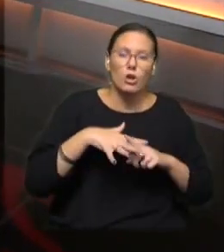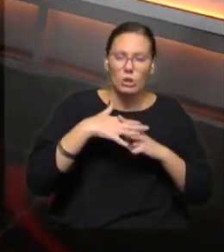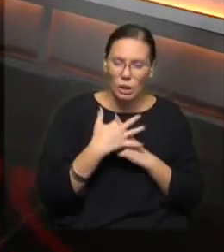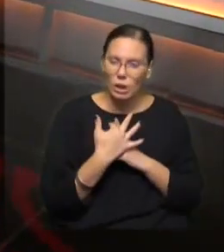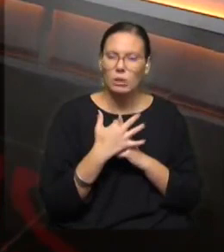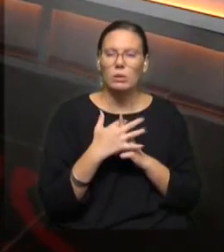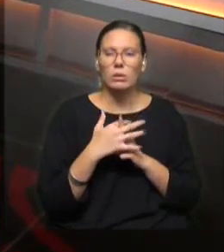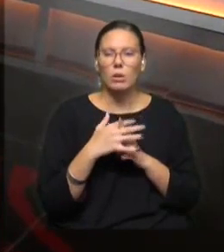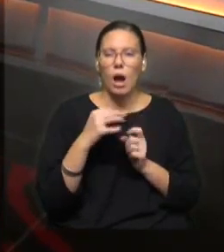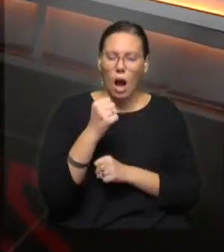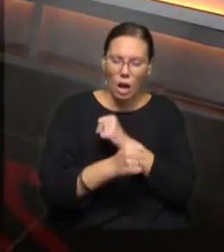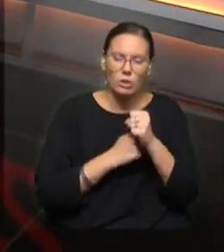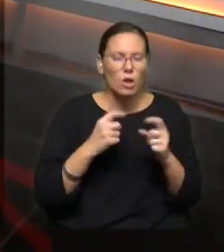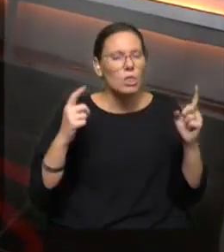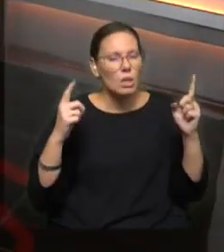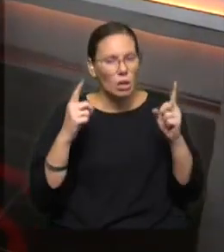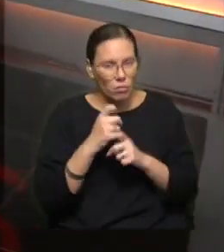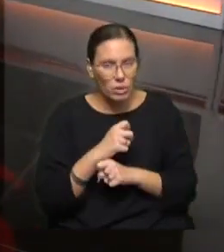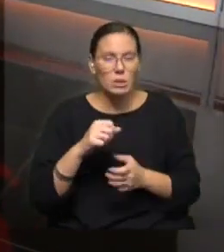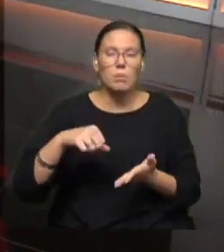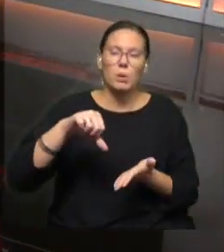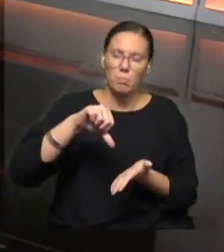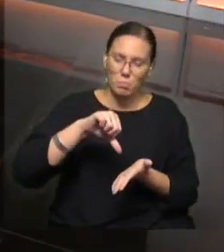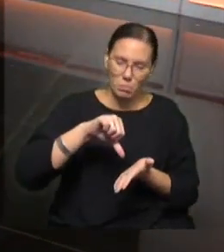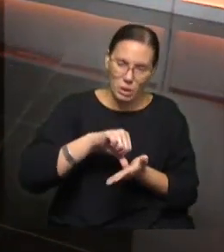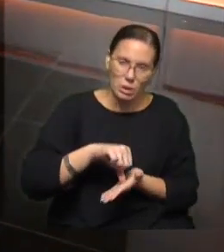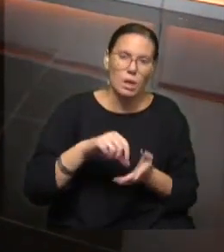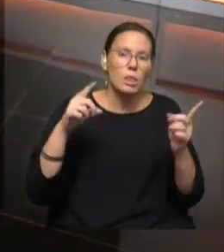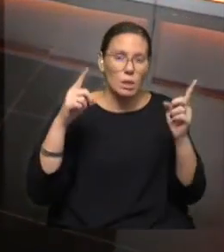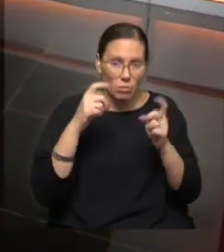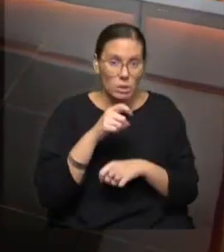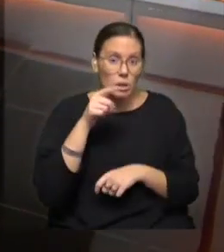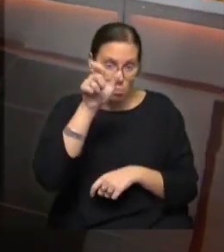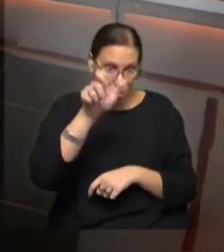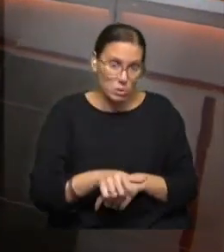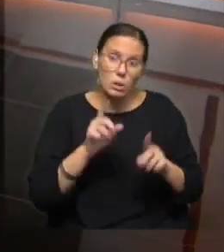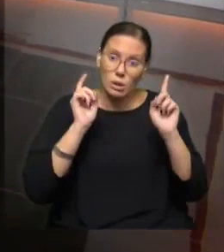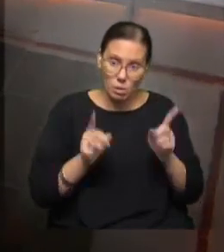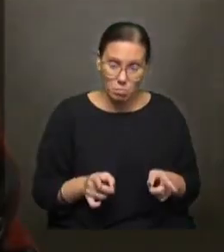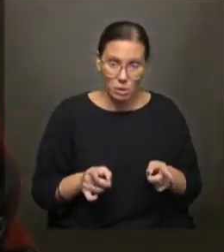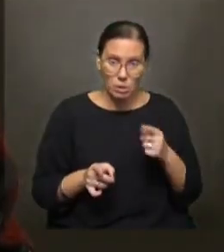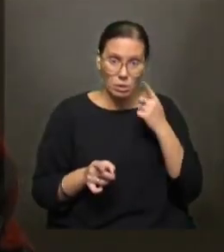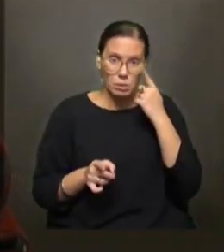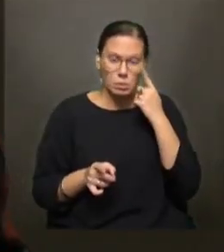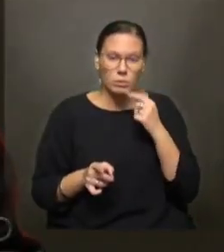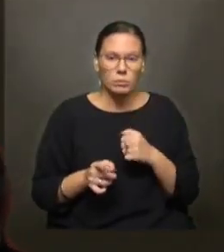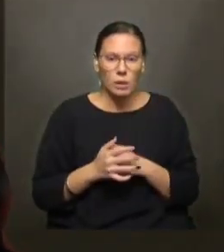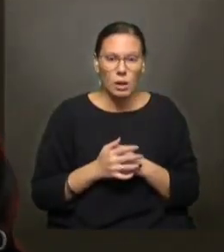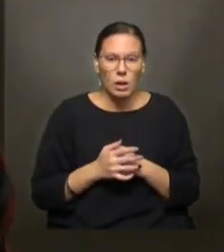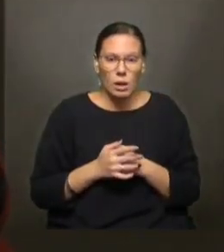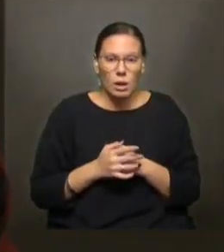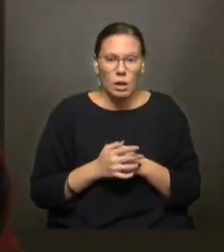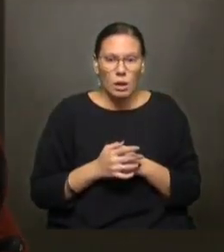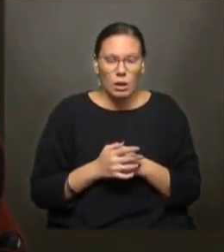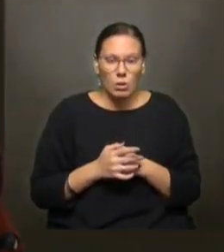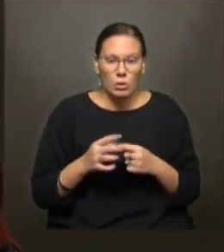produjo en unos años muy difíciles para nuestro país muy difíciles para él también personalmente con con bueno con con unas